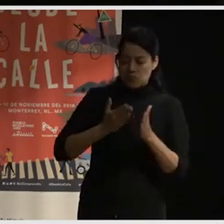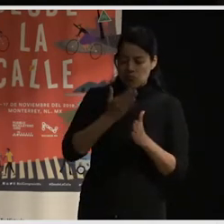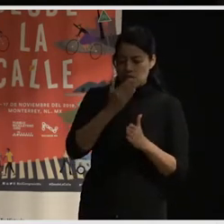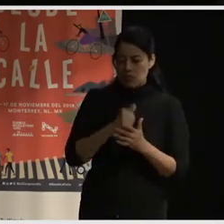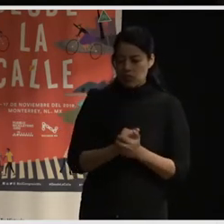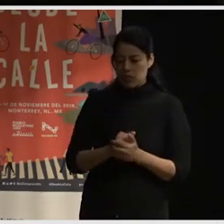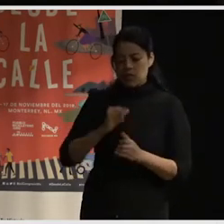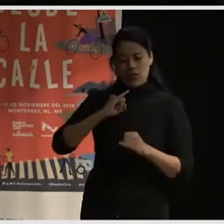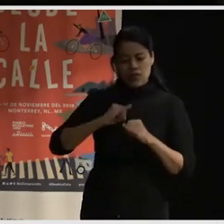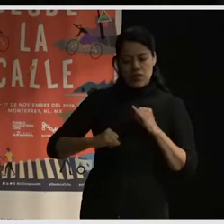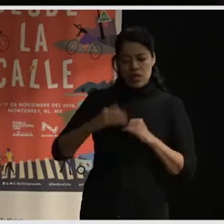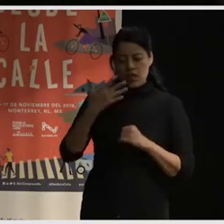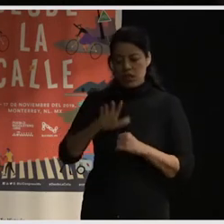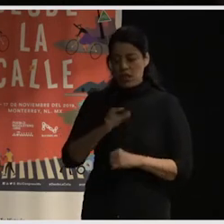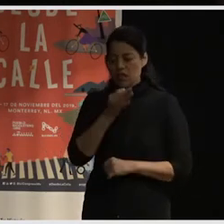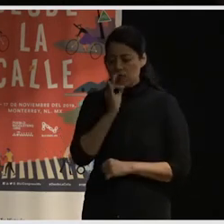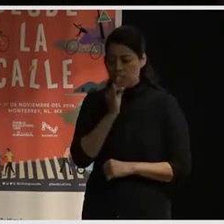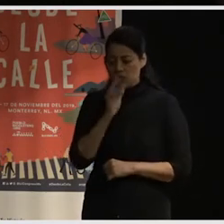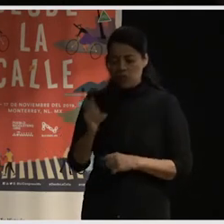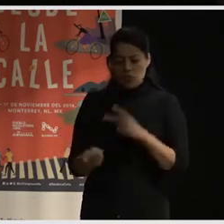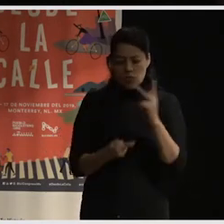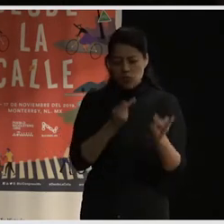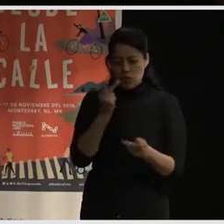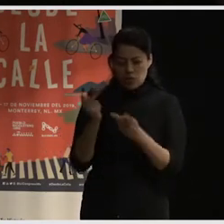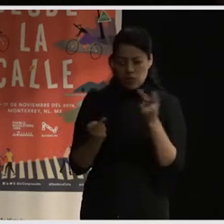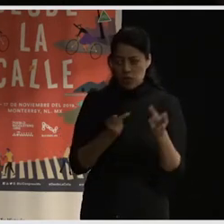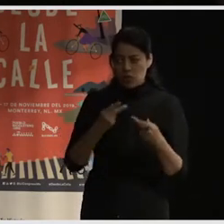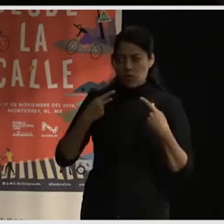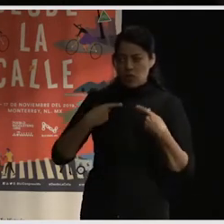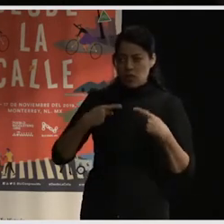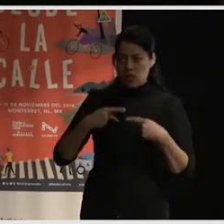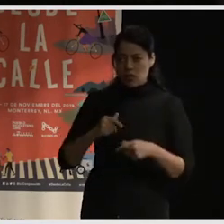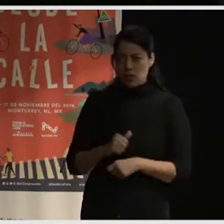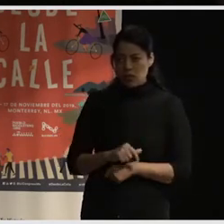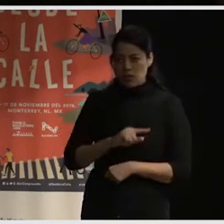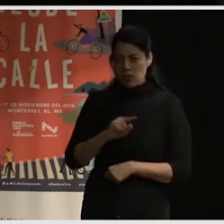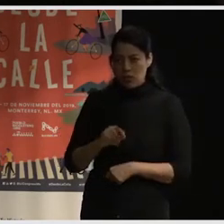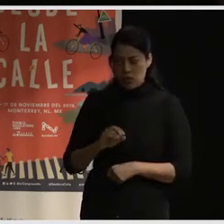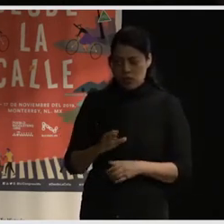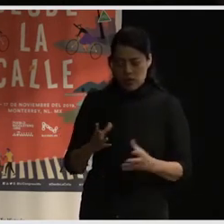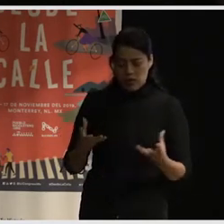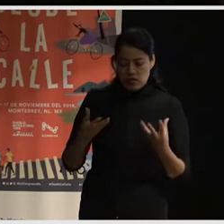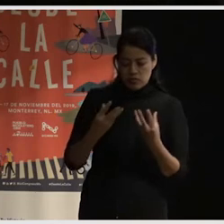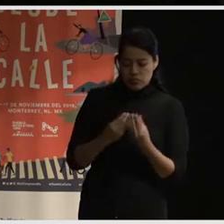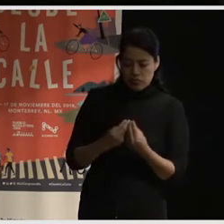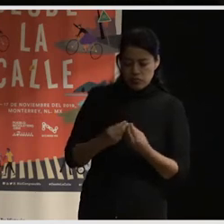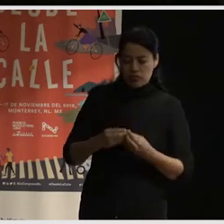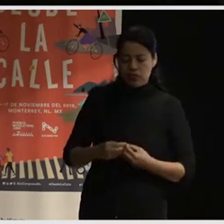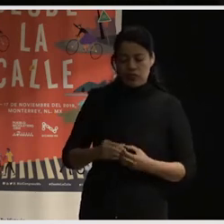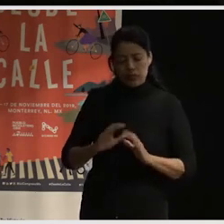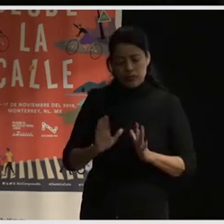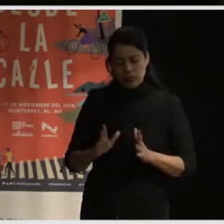para terminar con 10 minutos de preguntas de la audiencia que pues podrán ustedes complementar entonces pues